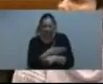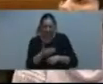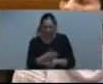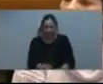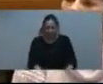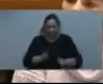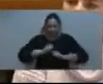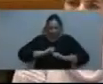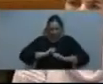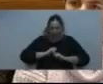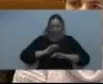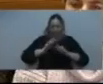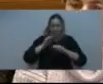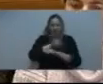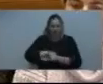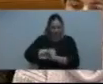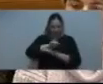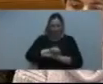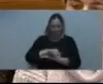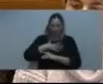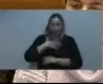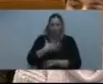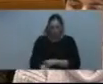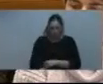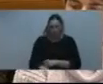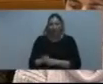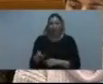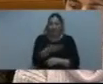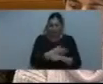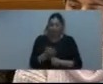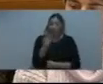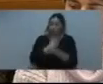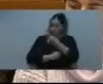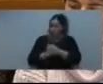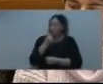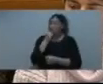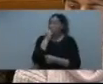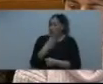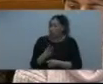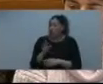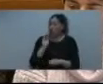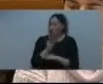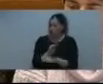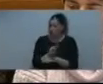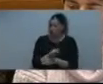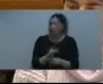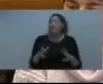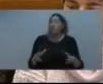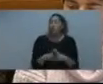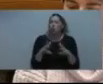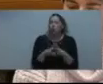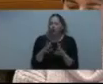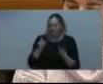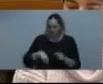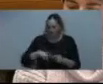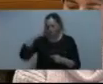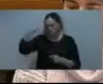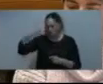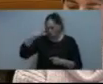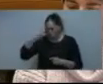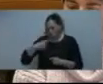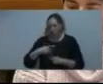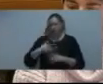fácil, y ya cuando digo ingresos, digo por supuesto económicos, que son buenos para el mantenimiento, pero ingresos sociales, ingresos de cultura, ingresos que